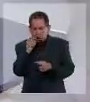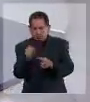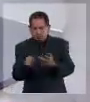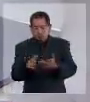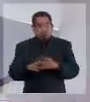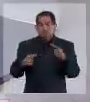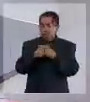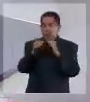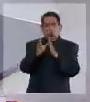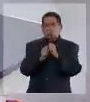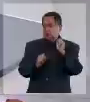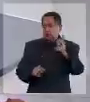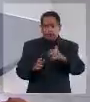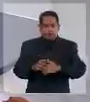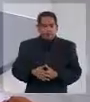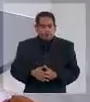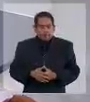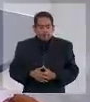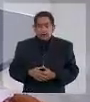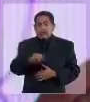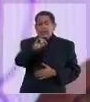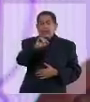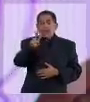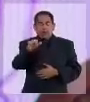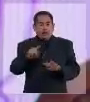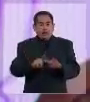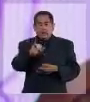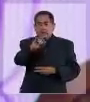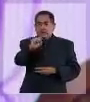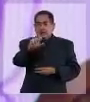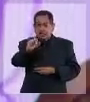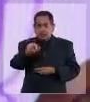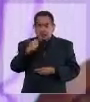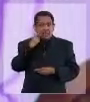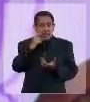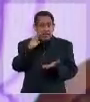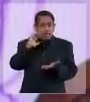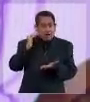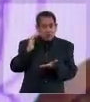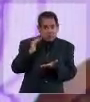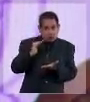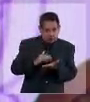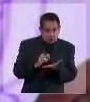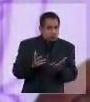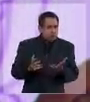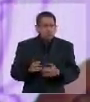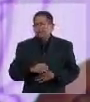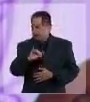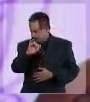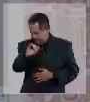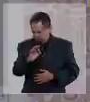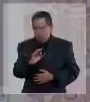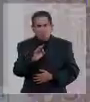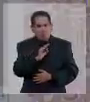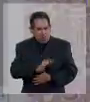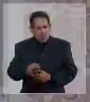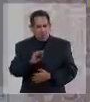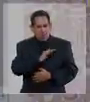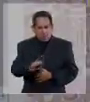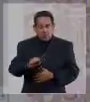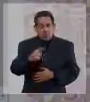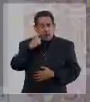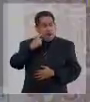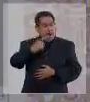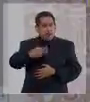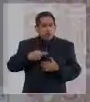inconstitucional. Lo último, bajar IVA e ICR, que usted es el que más quiere bajar impuestos de los cuatro que están aquí. Así es, y se puede lograr, si me